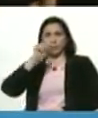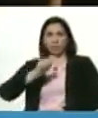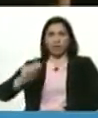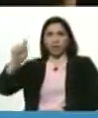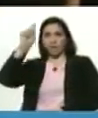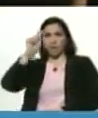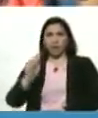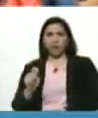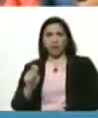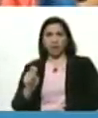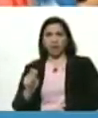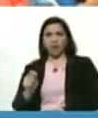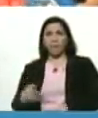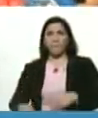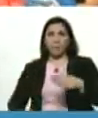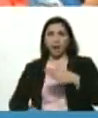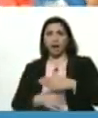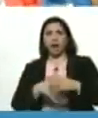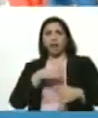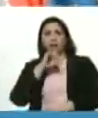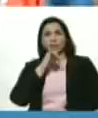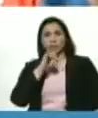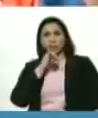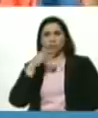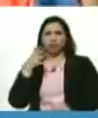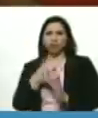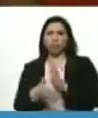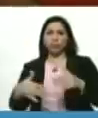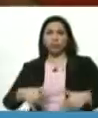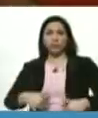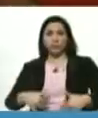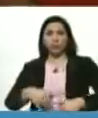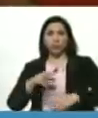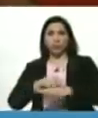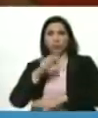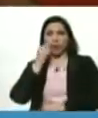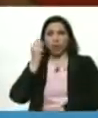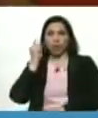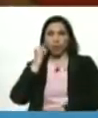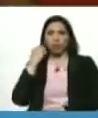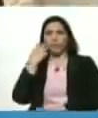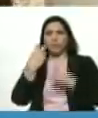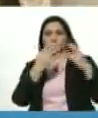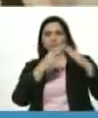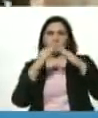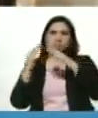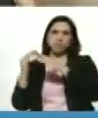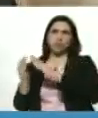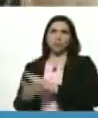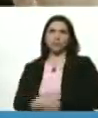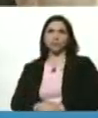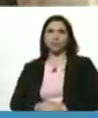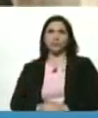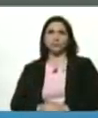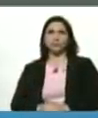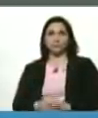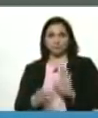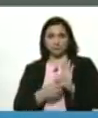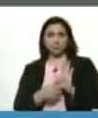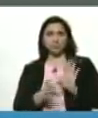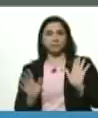y vayan a hacer reportajes del sacrificio de los médicos y médicas de las visitas casa por casa verdad